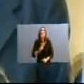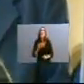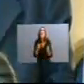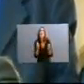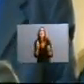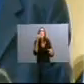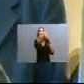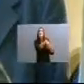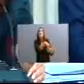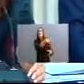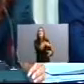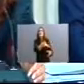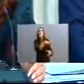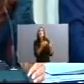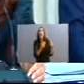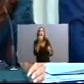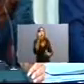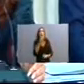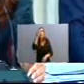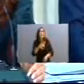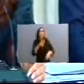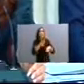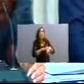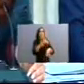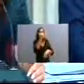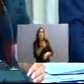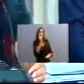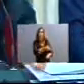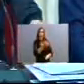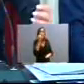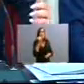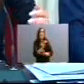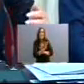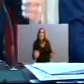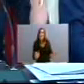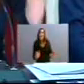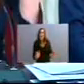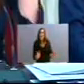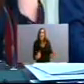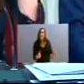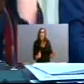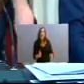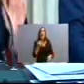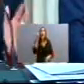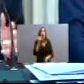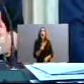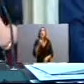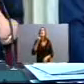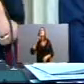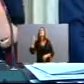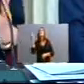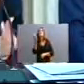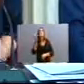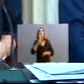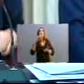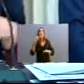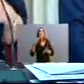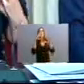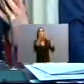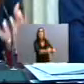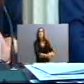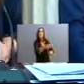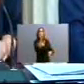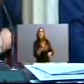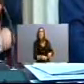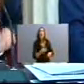en esa embajada? ¿Hay alguien acusado? ¿Hay alguien al que haya librado orden de captura? ¿Se sabe cómo fue? ¿Qué tipo